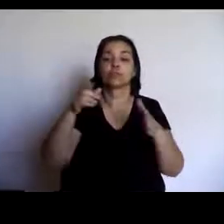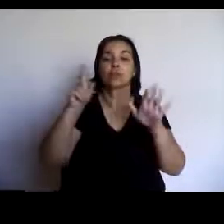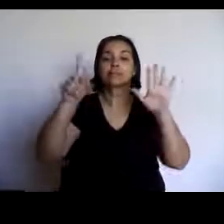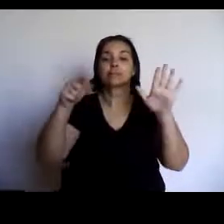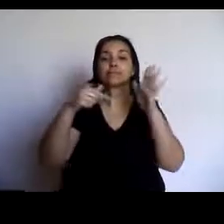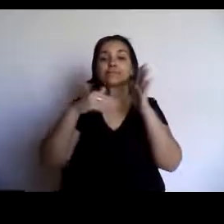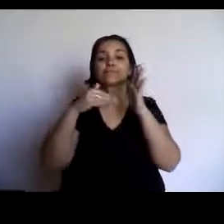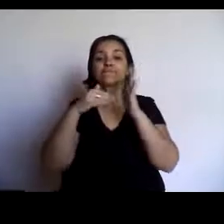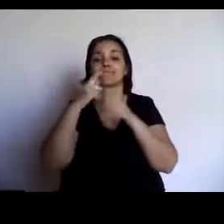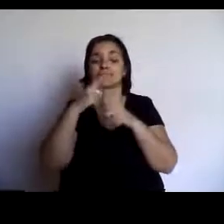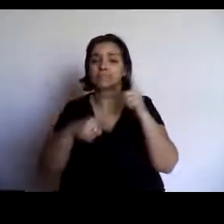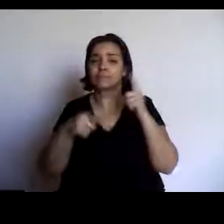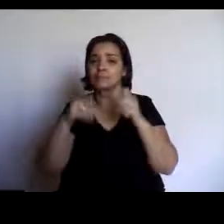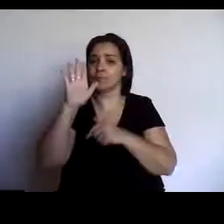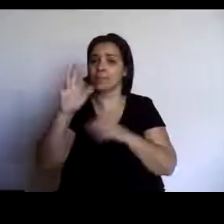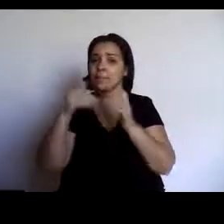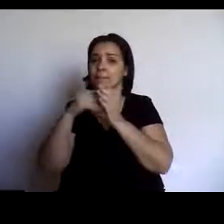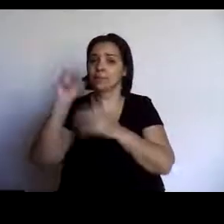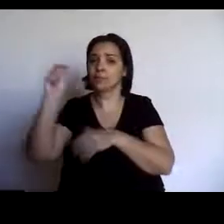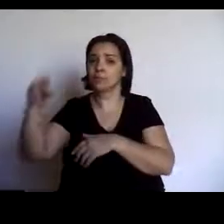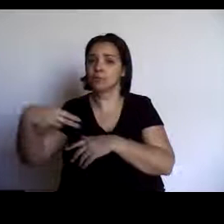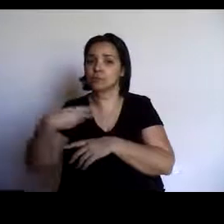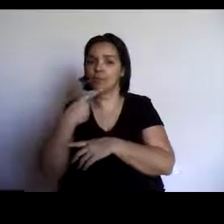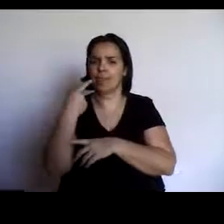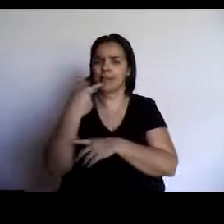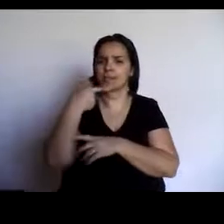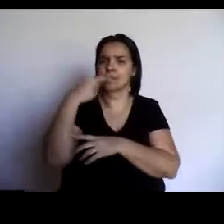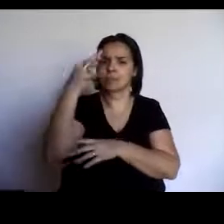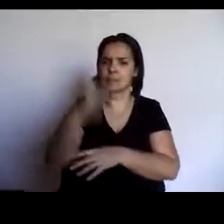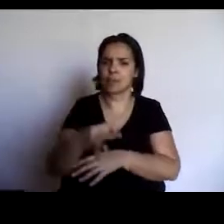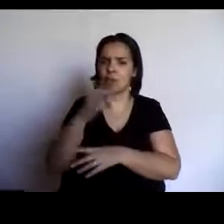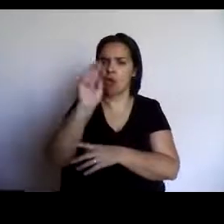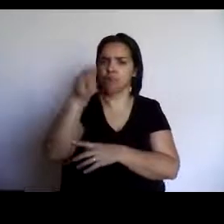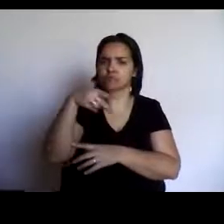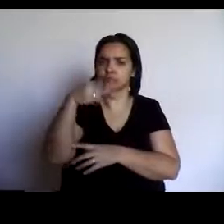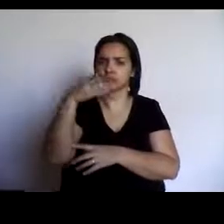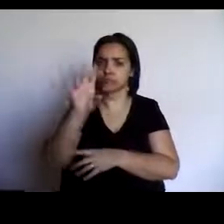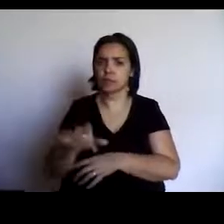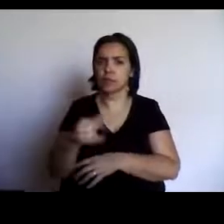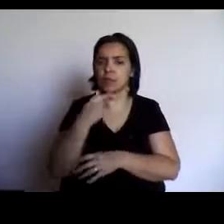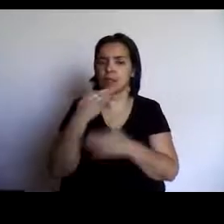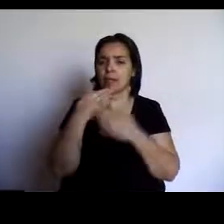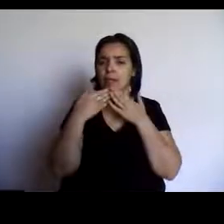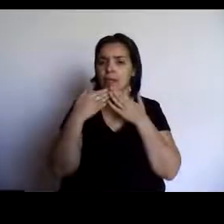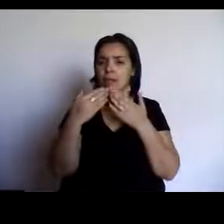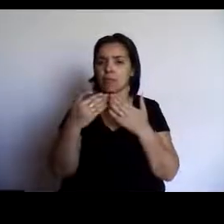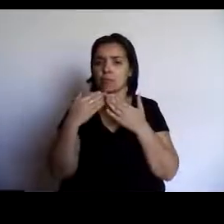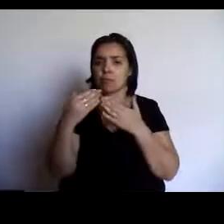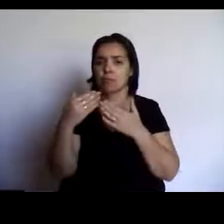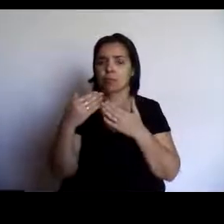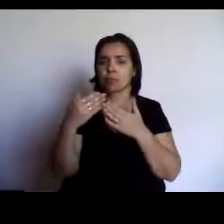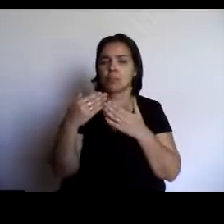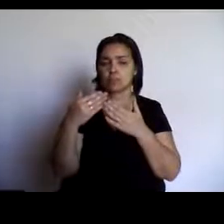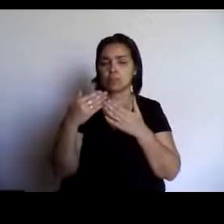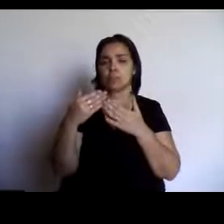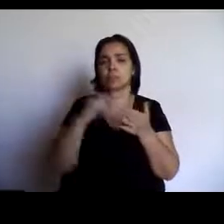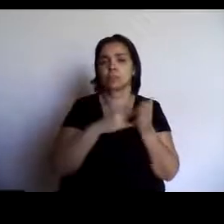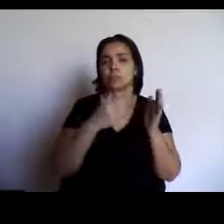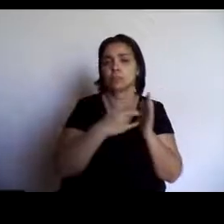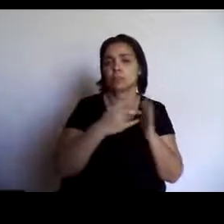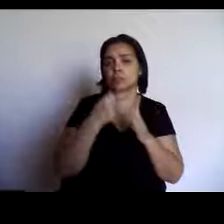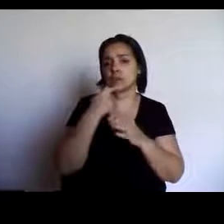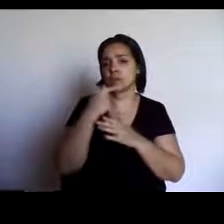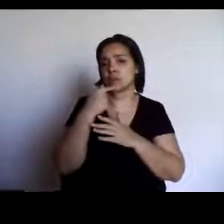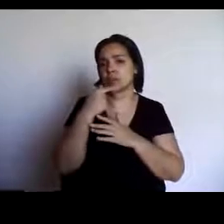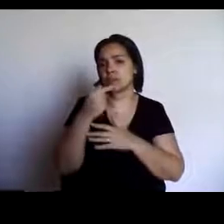con bastante acierto en los resultados, porque gracias a estos proyectos de fondo social, que principalmente